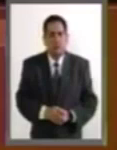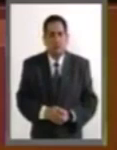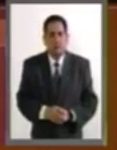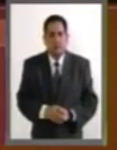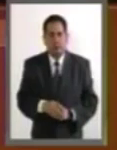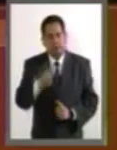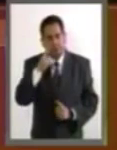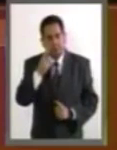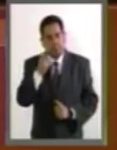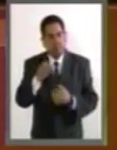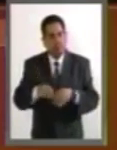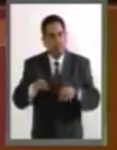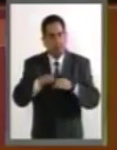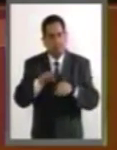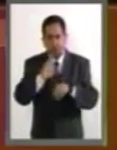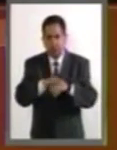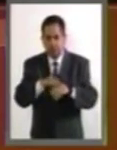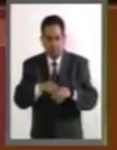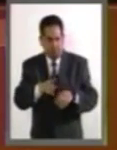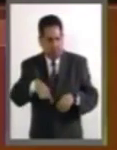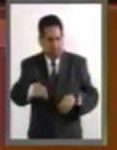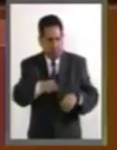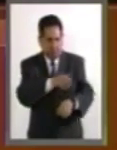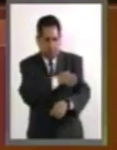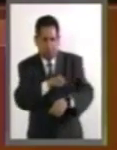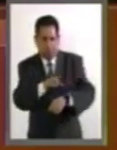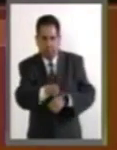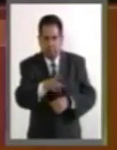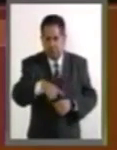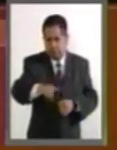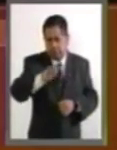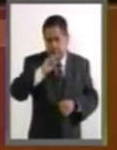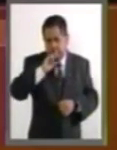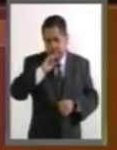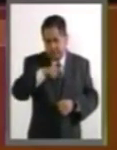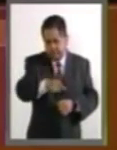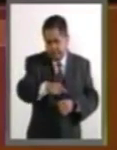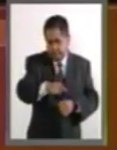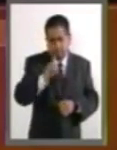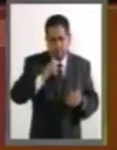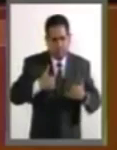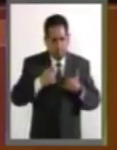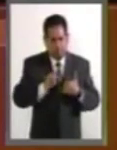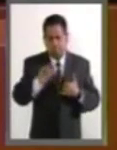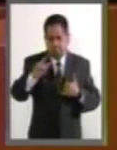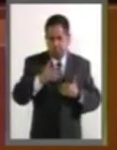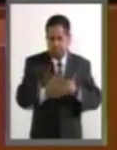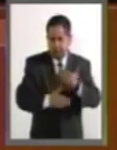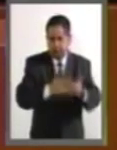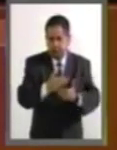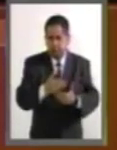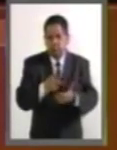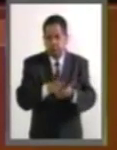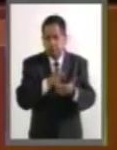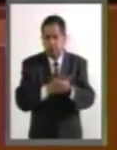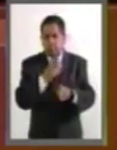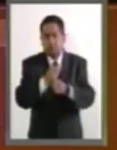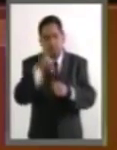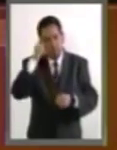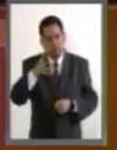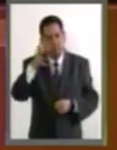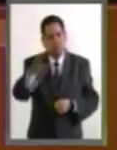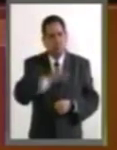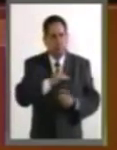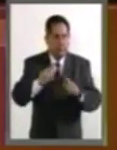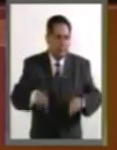podemos lograr un empoderamiento de esta madre de familia, de esta profesional, que podrá en un futuro poder